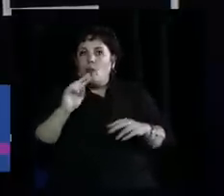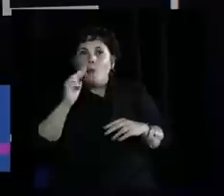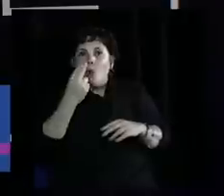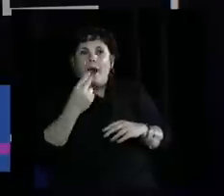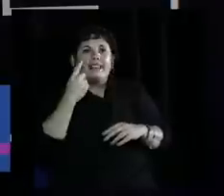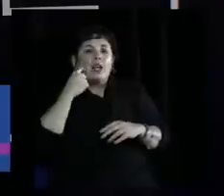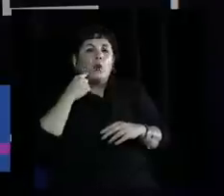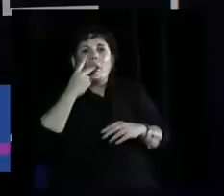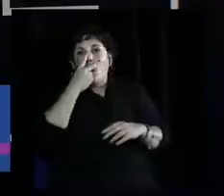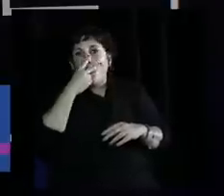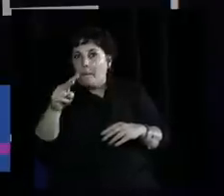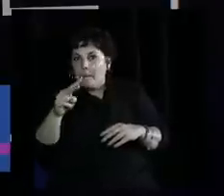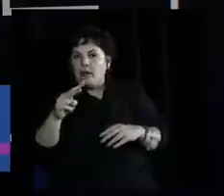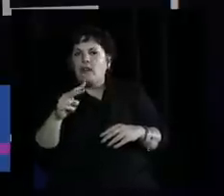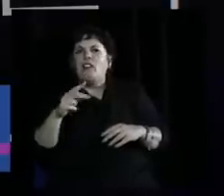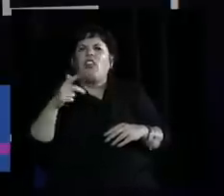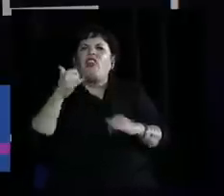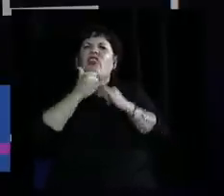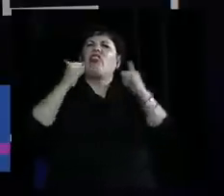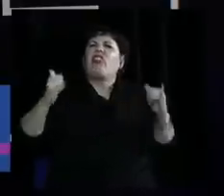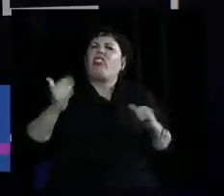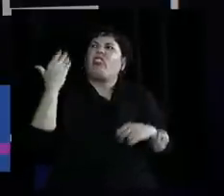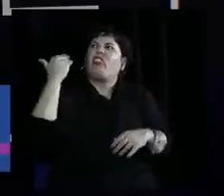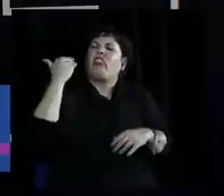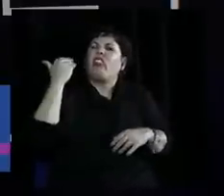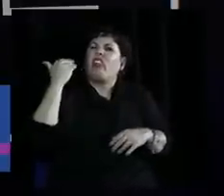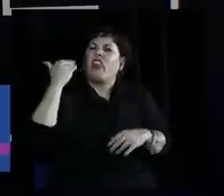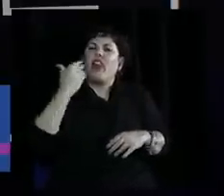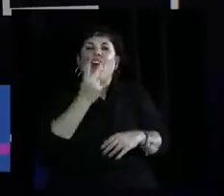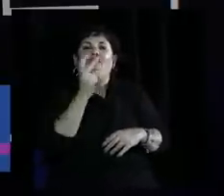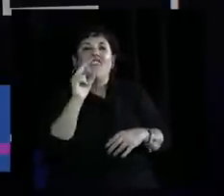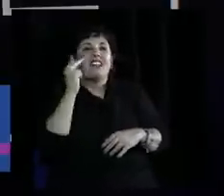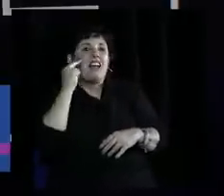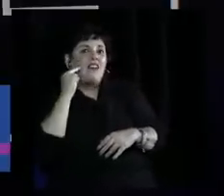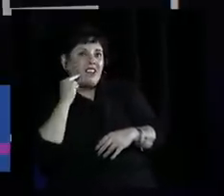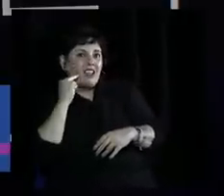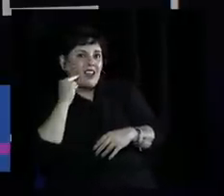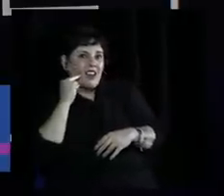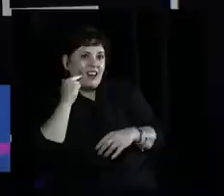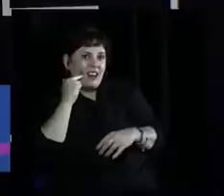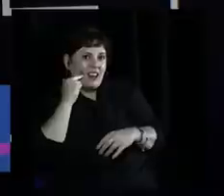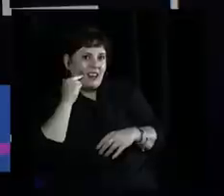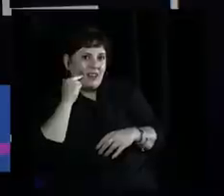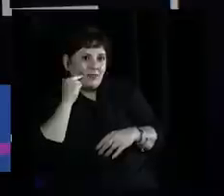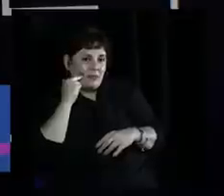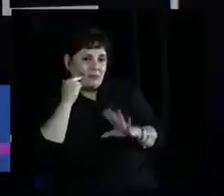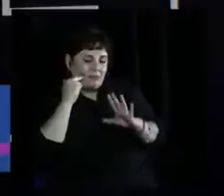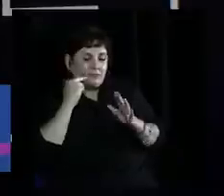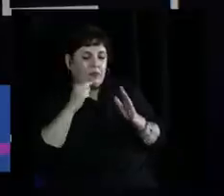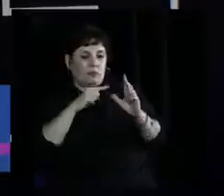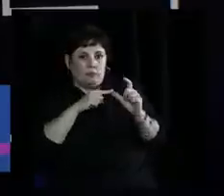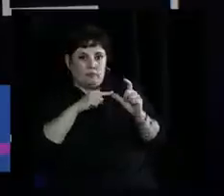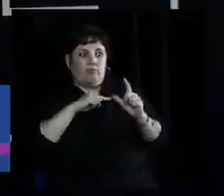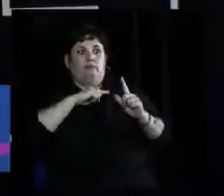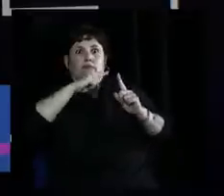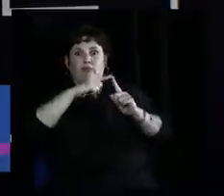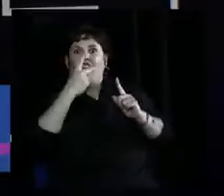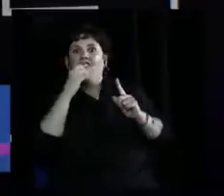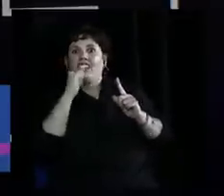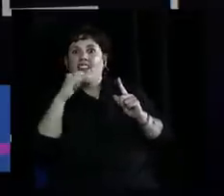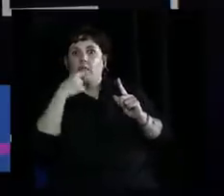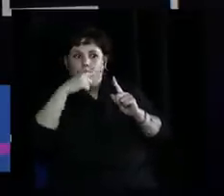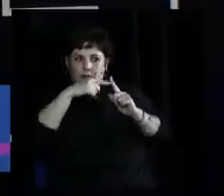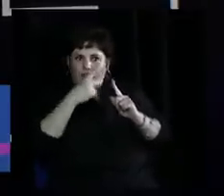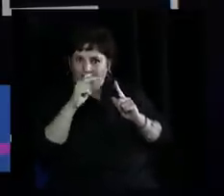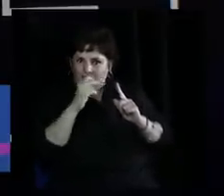número 2.000 se alcanzó el día 20 de abril, o sea, 20 días después. Y